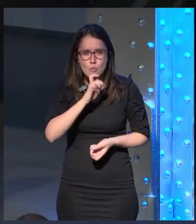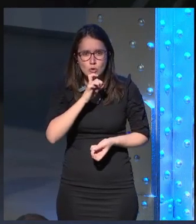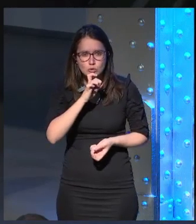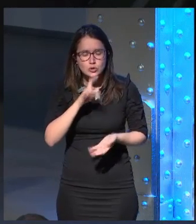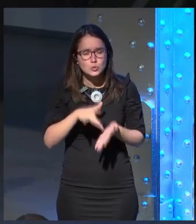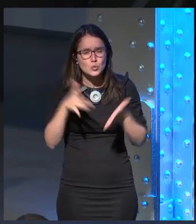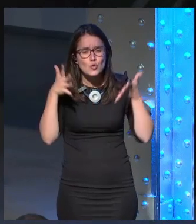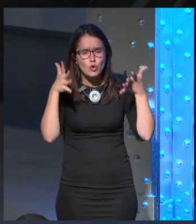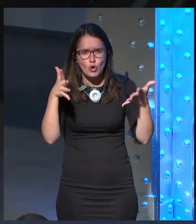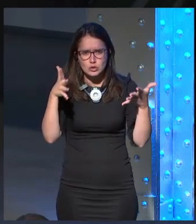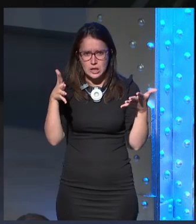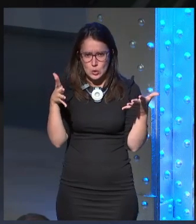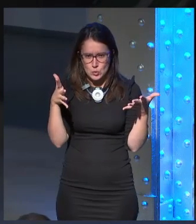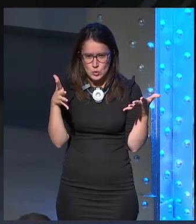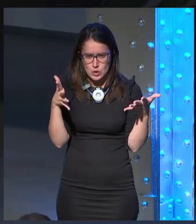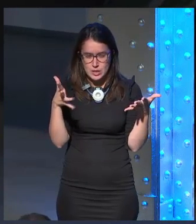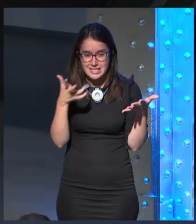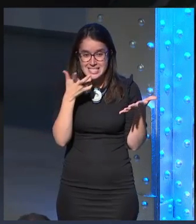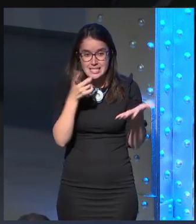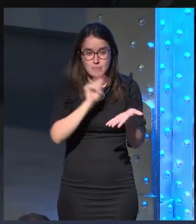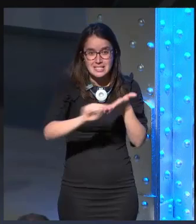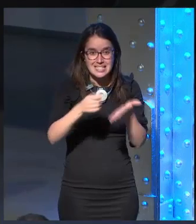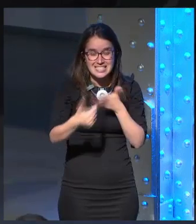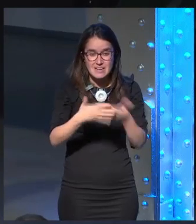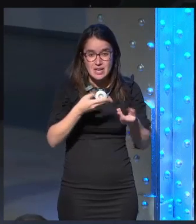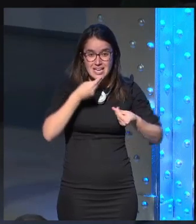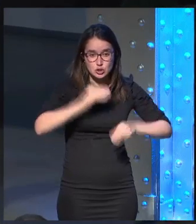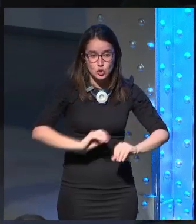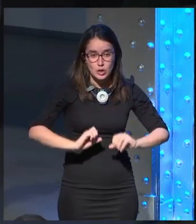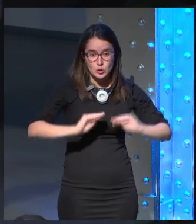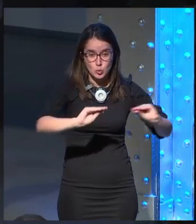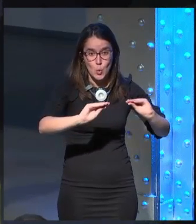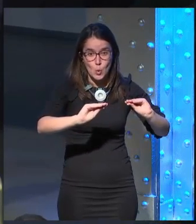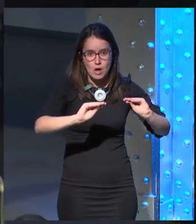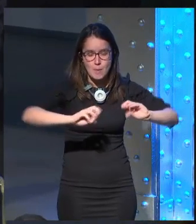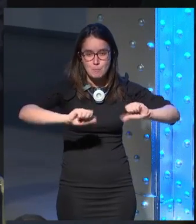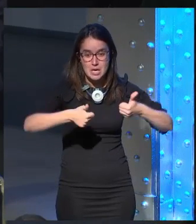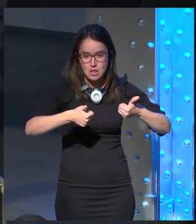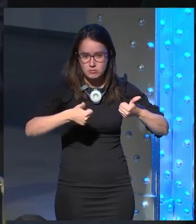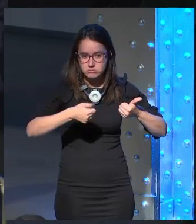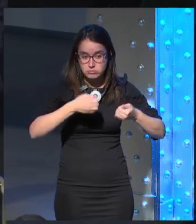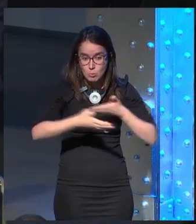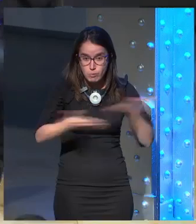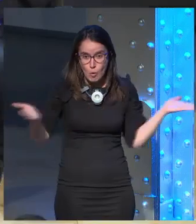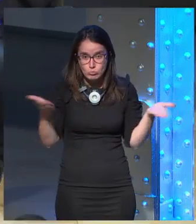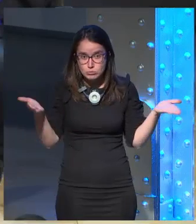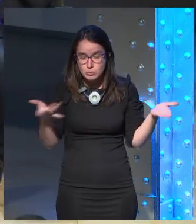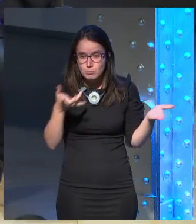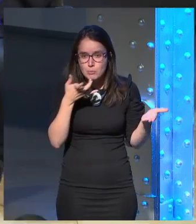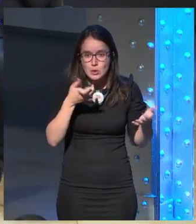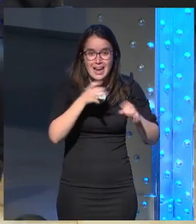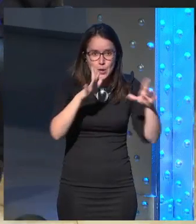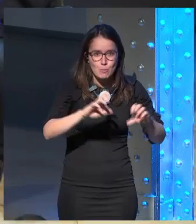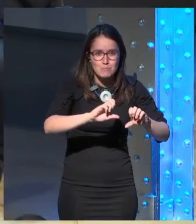dio un consejo. Si vas a escribir tu historia, empieza por el principio. Pero claro, el principio pueden